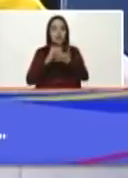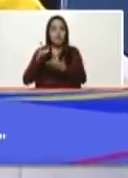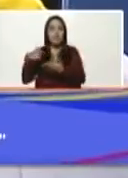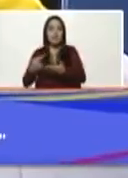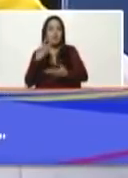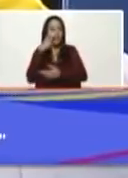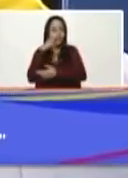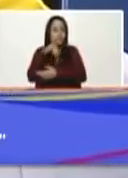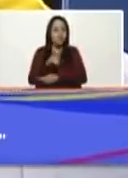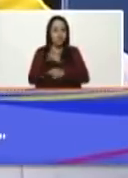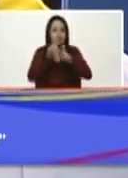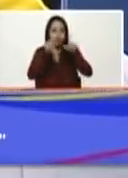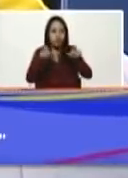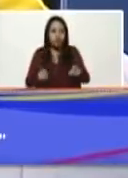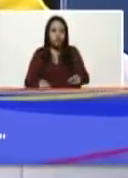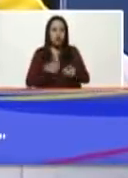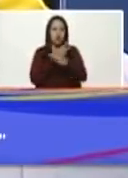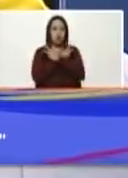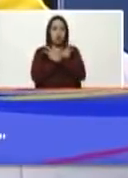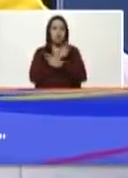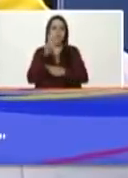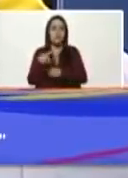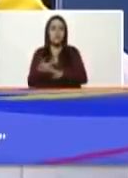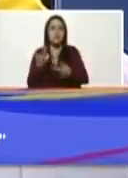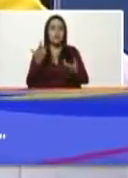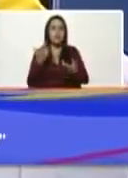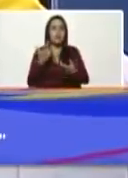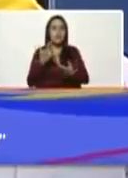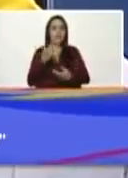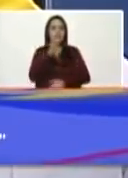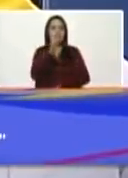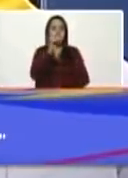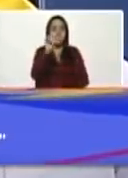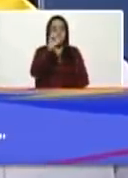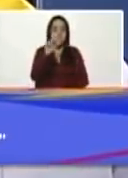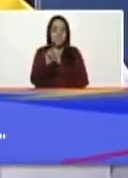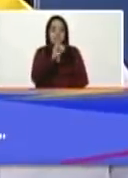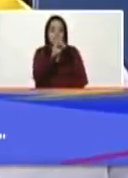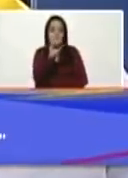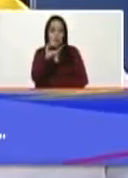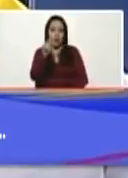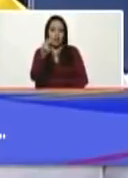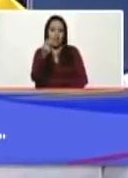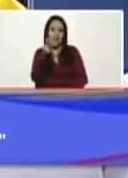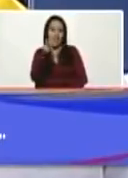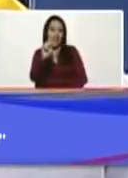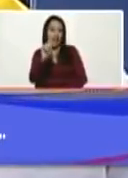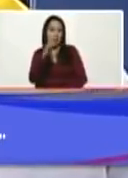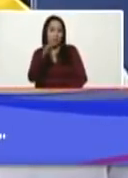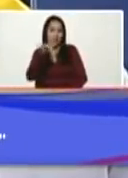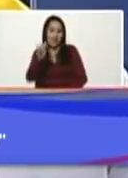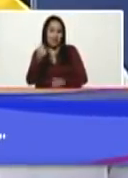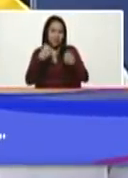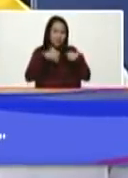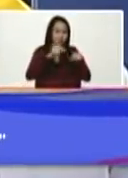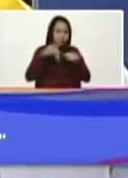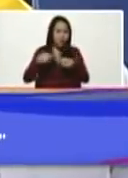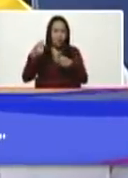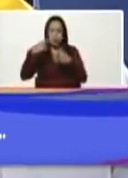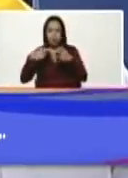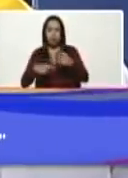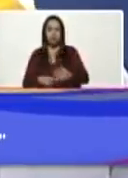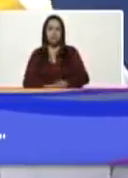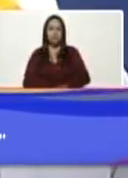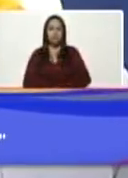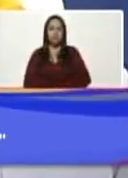Radioimagenología, Rehabilitación en Funcionamiento Físico y Fisioterapia, Terapia Ocupacional, pertenecientes a los núcleos de